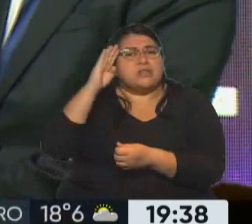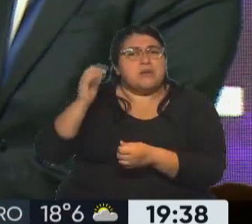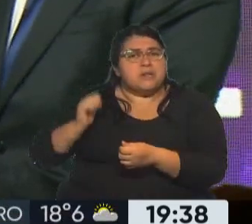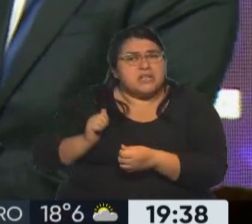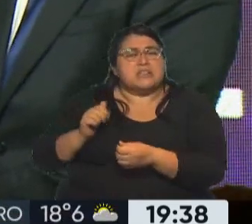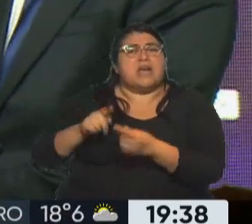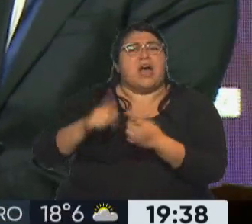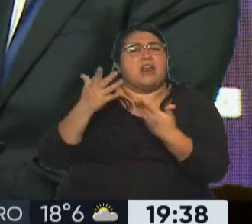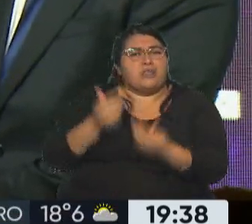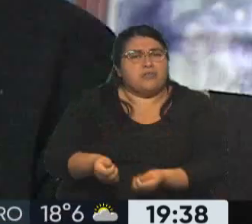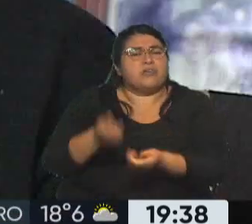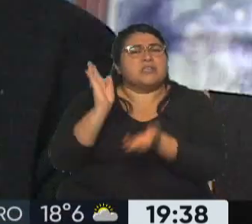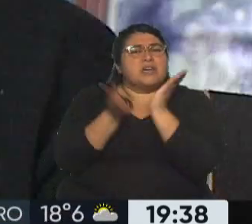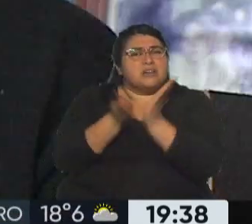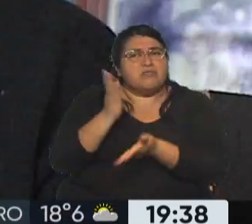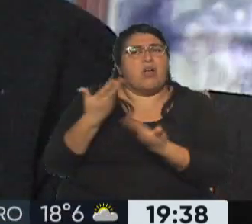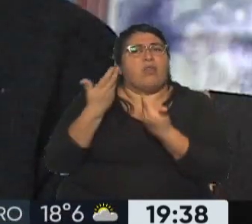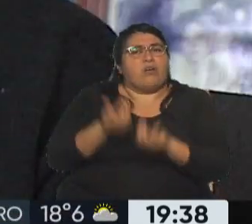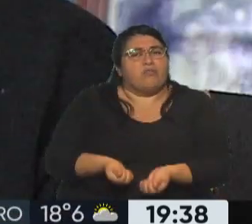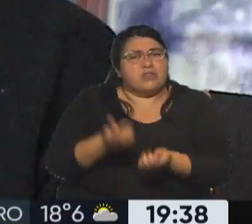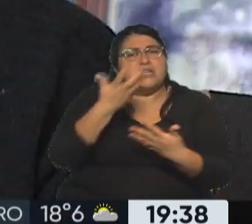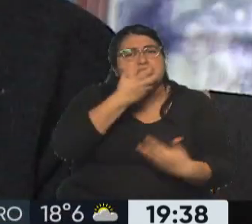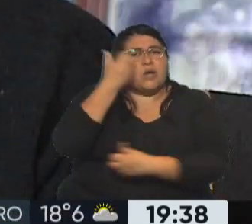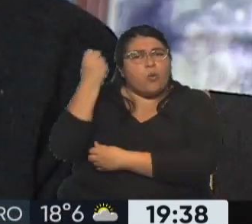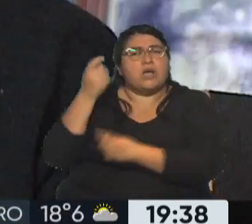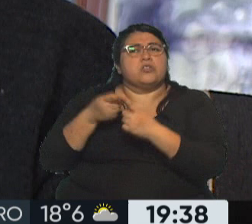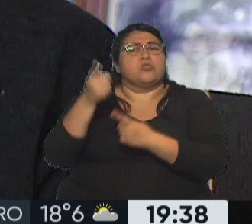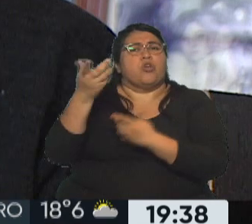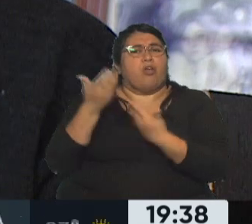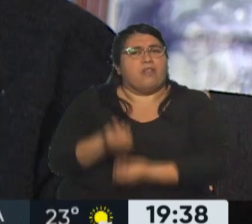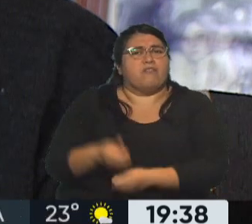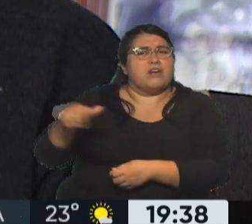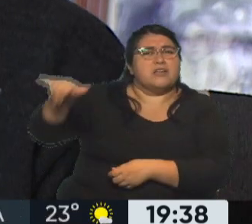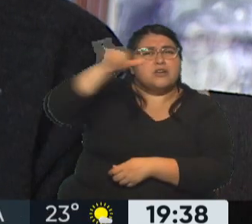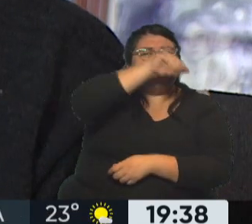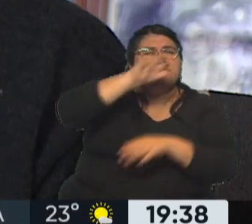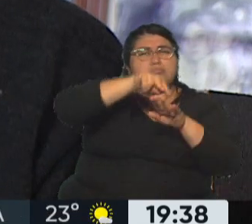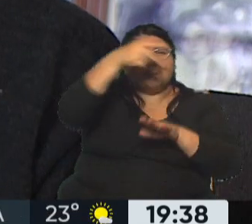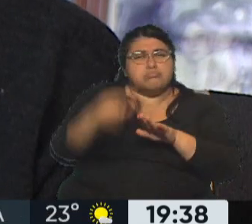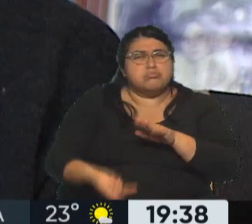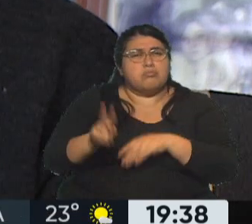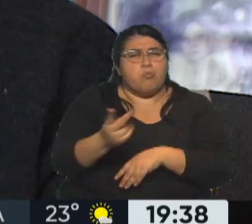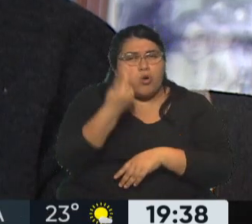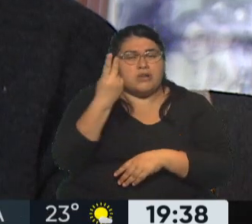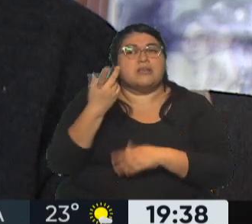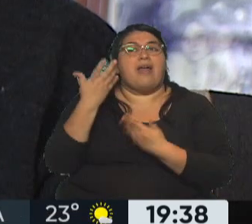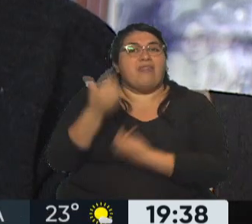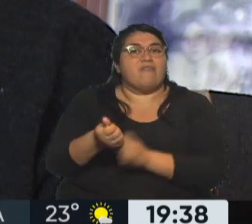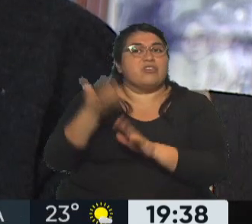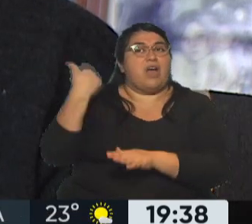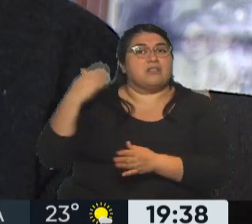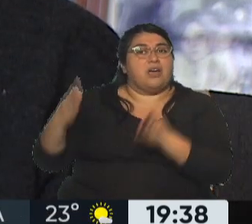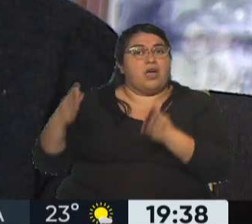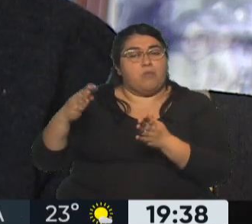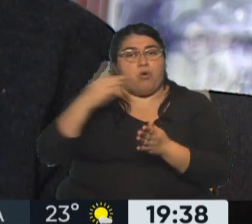tortura de defender El secuestro de defender los vuelos de la muerte de defender a la Dictadura y bueno gracias